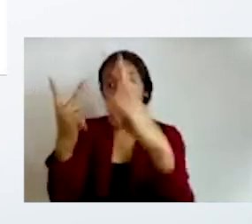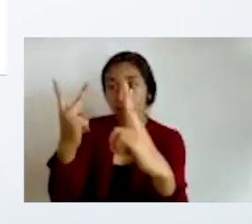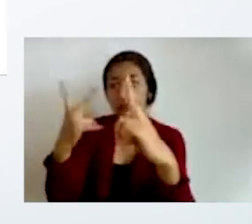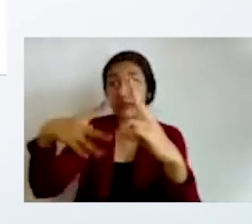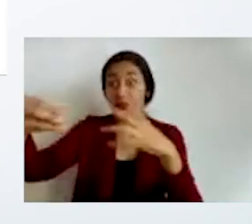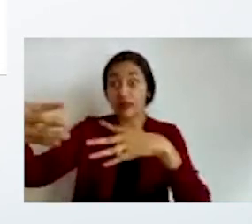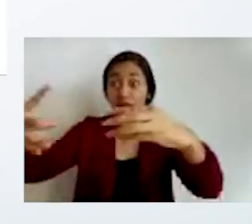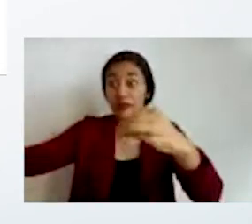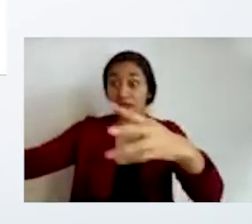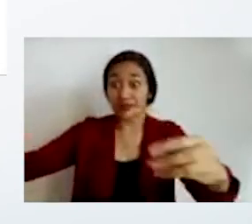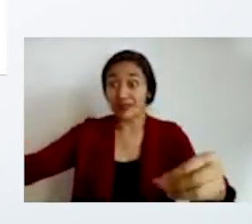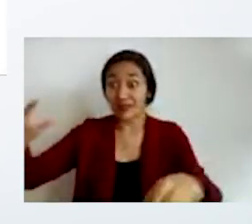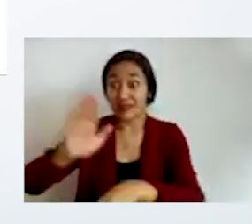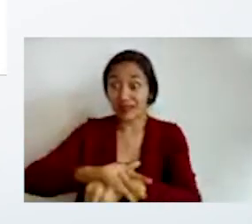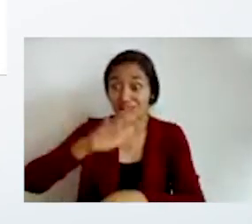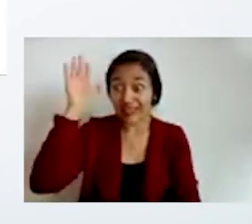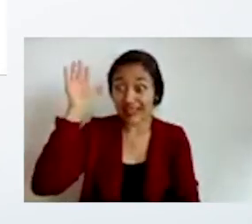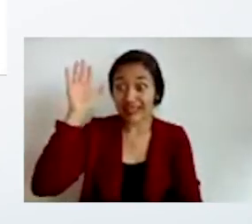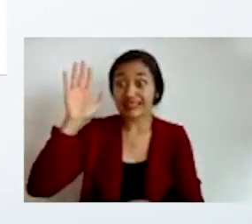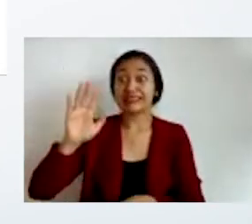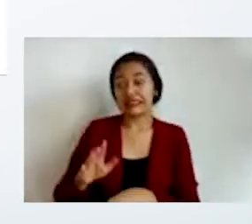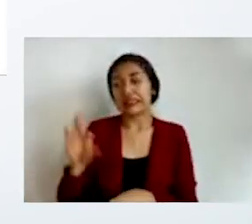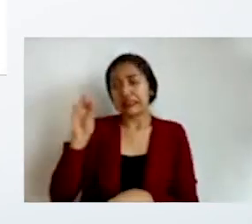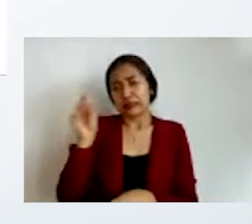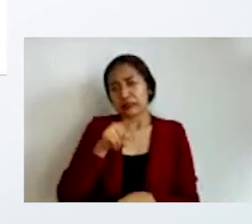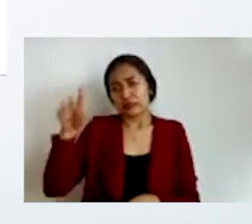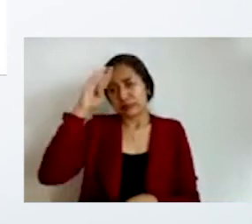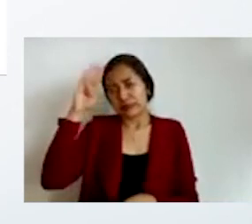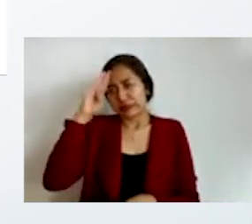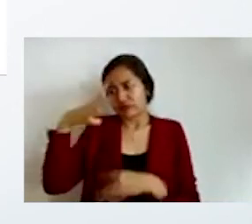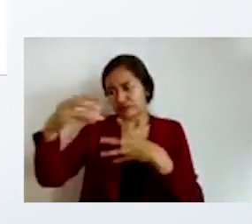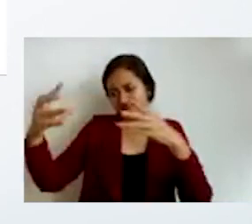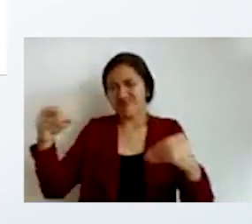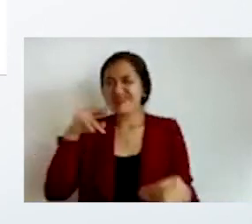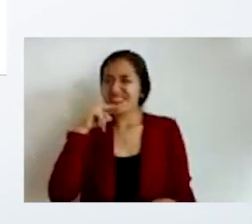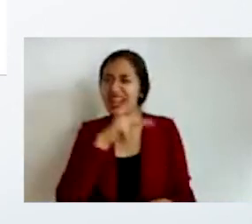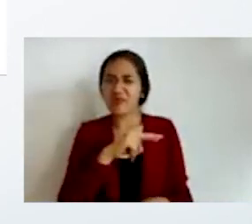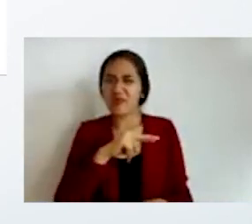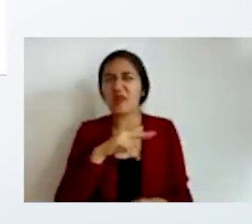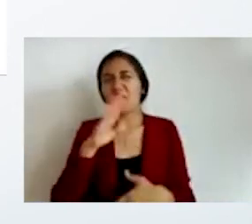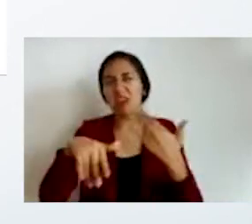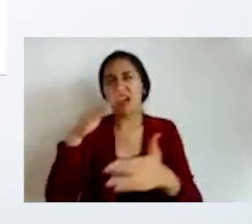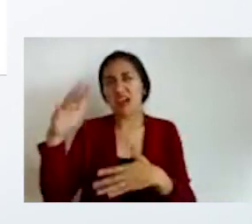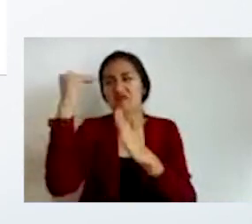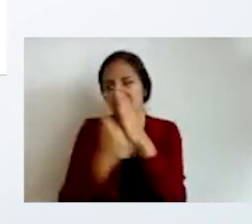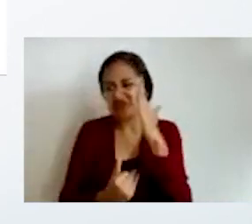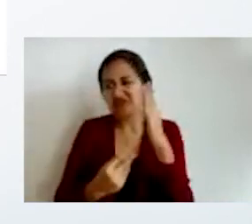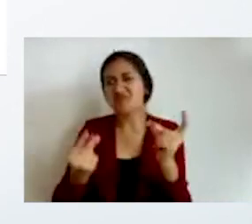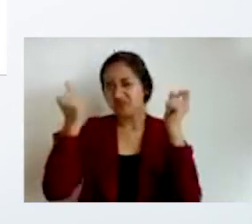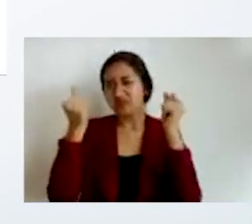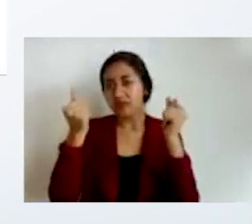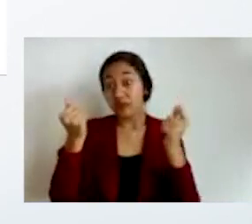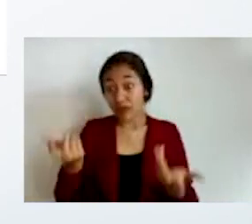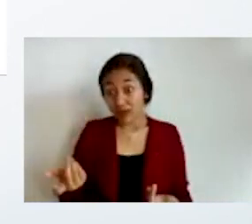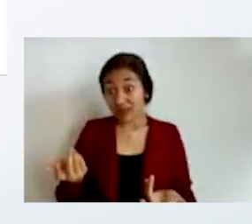cacho de casos con este esquema de reproducción. Si nosotros lográramos evitar